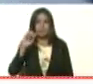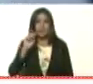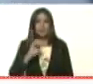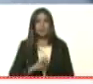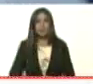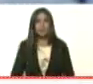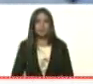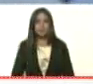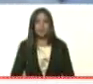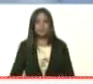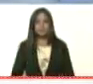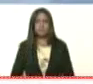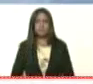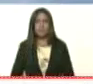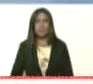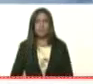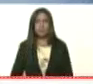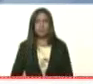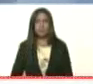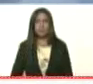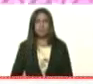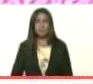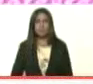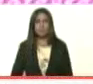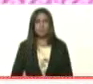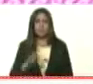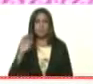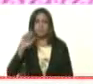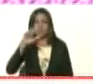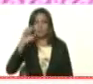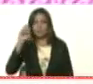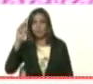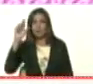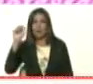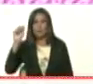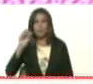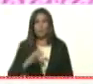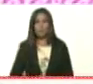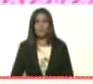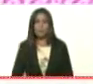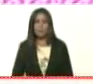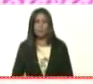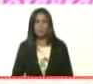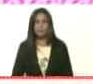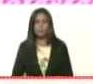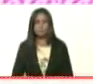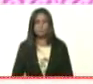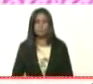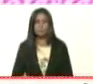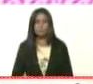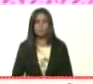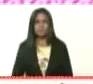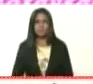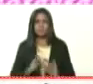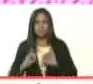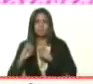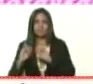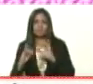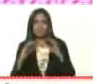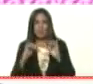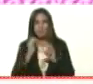Unión Obrera. Dicen que Flora Tristán fue la que creó la consigna Obreros del